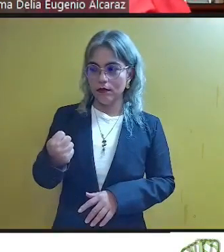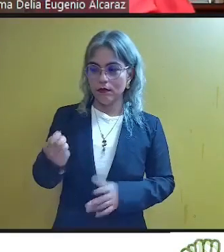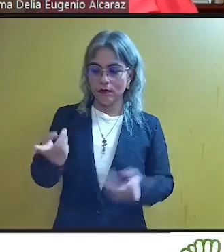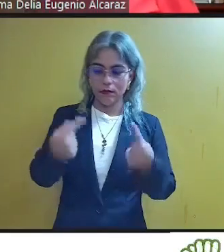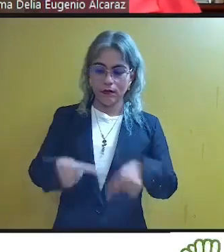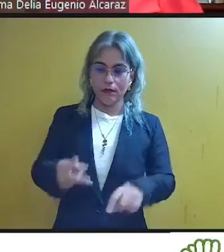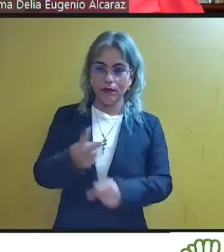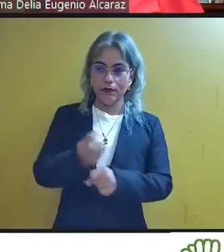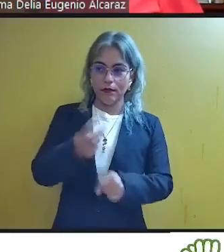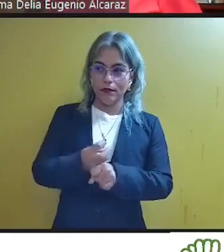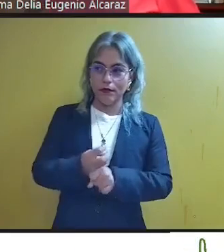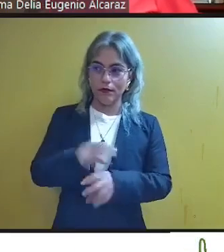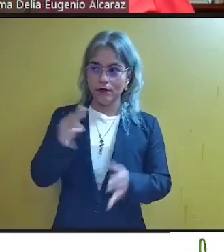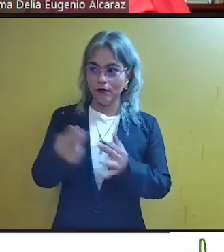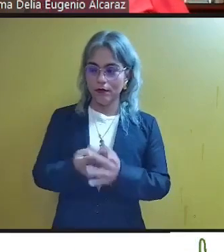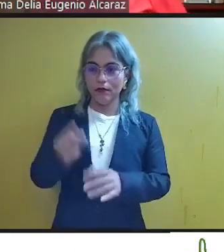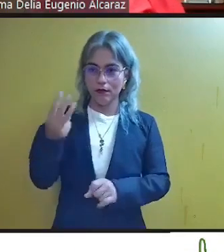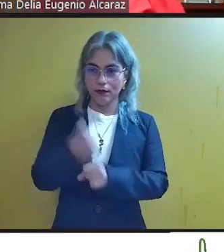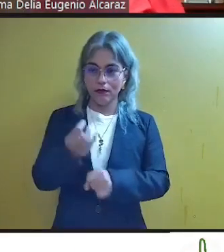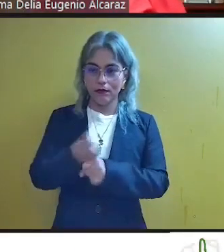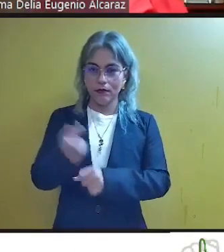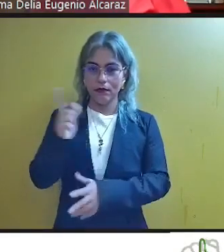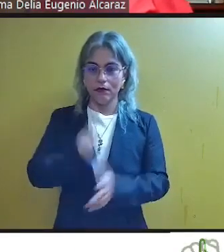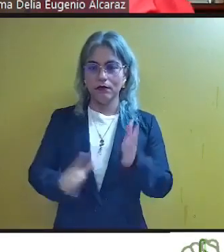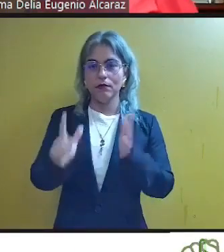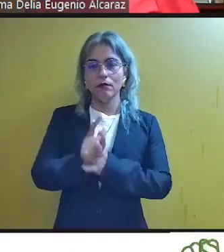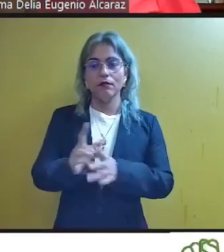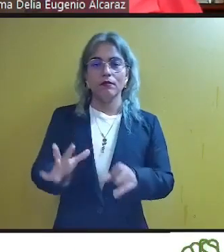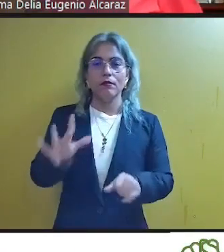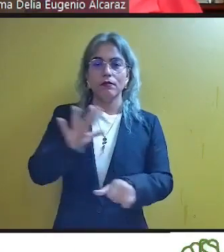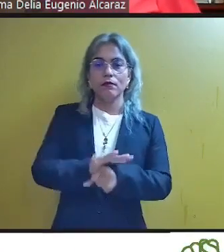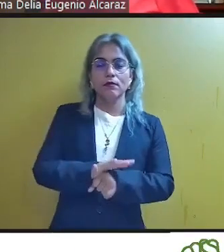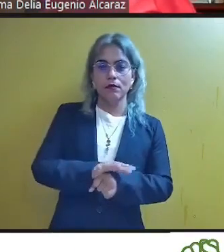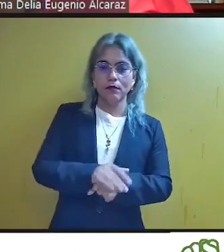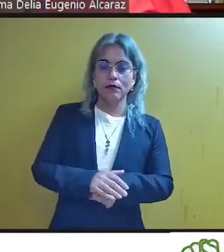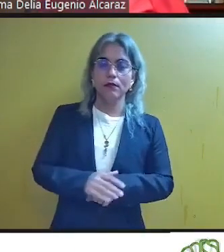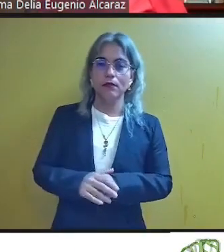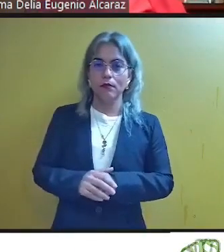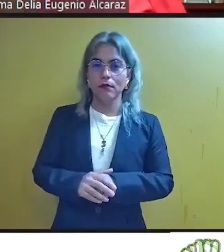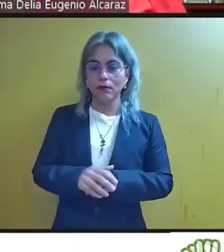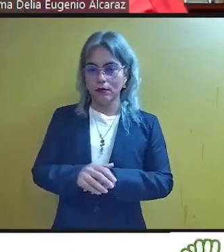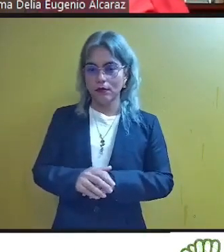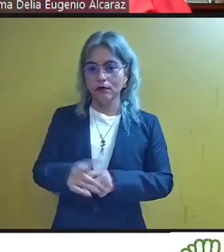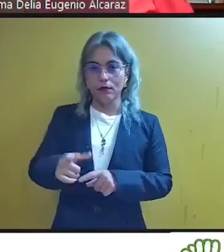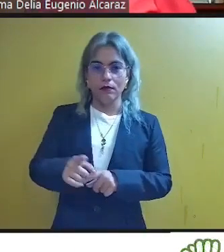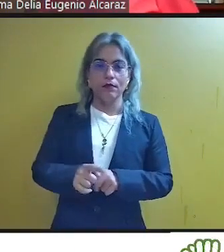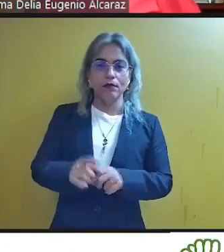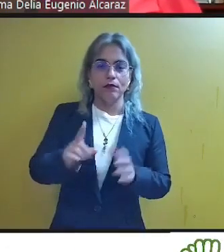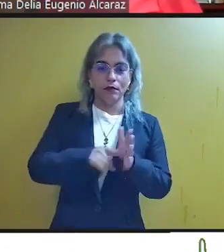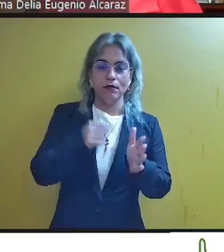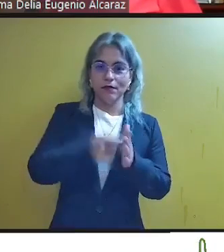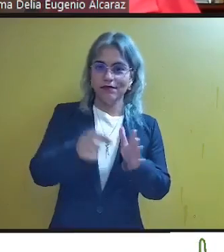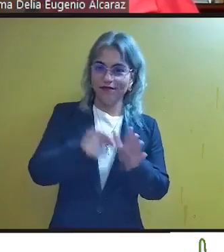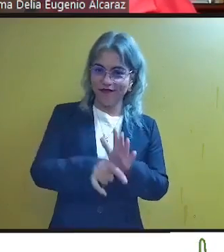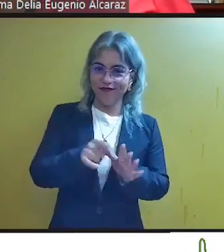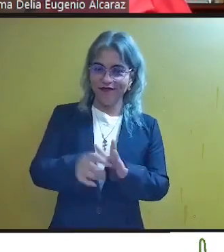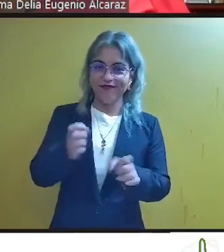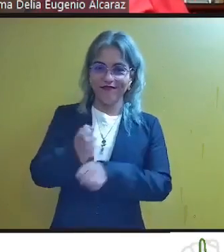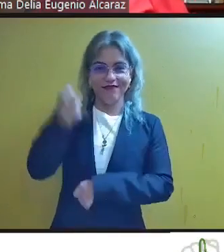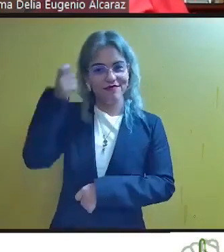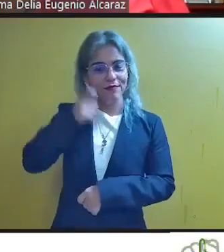Párrafo segundo, fracción tercera de la Ley de Sistemas de Medios de Impugnación en materia electoral para el Estado de Guerrero